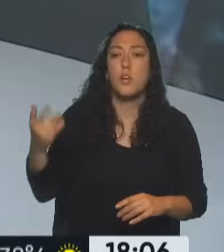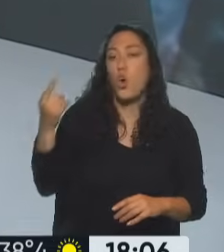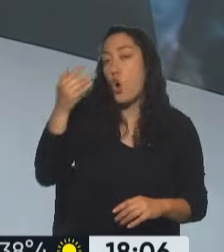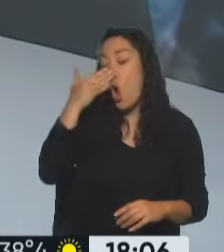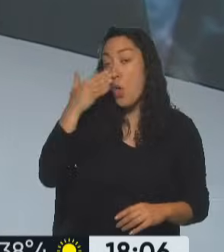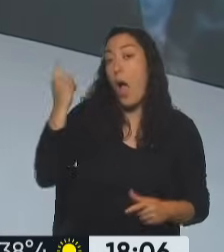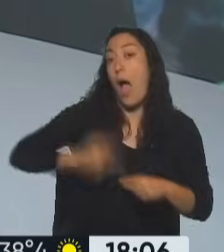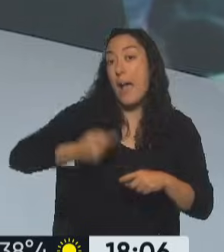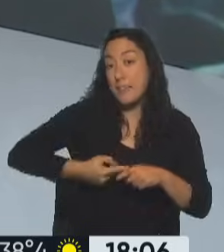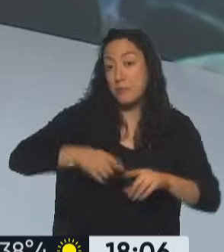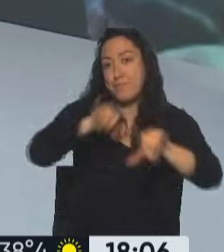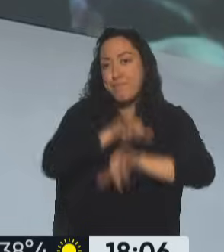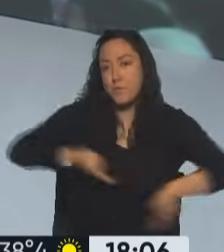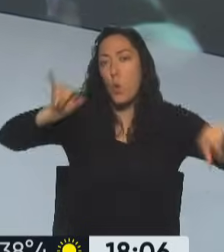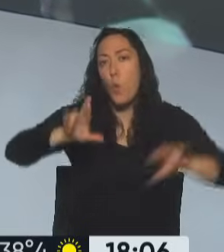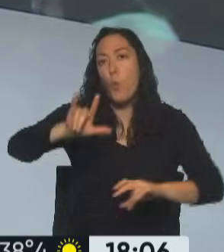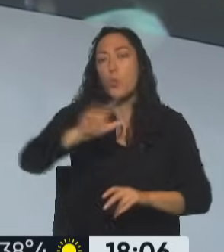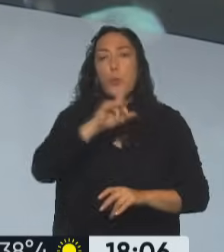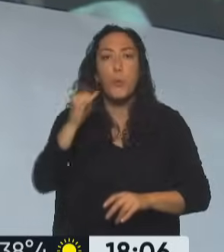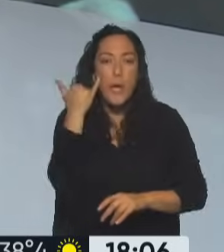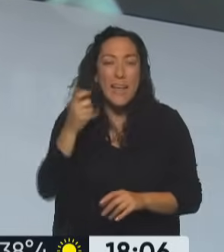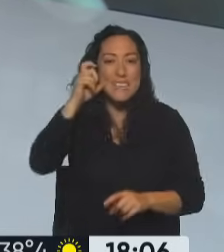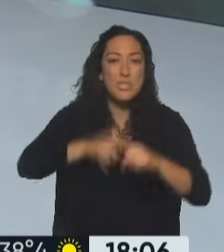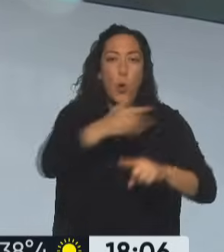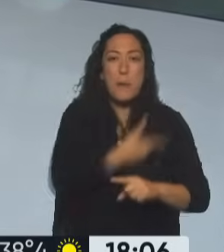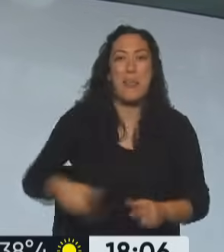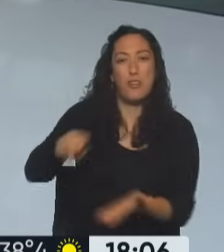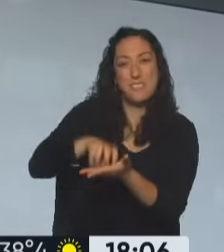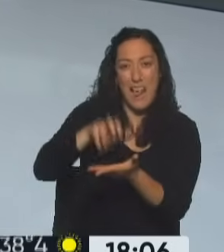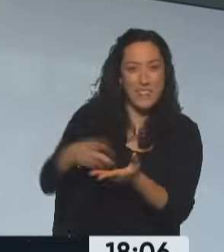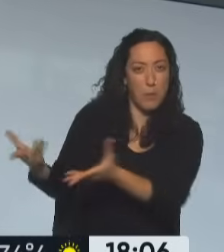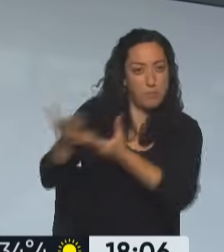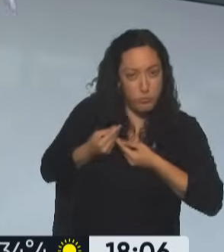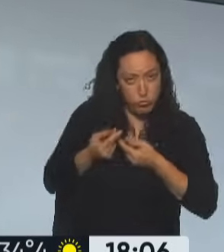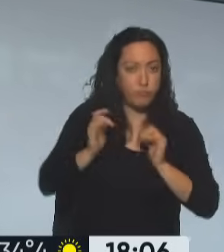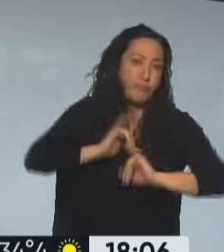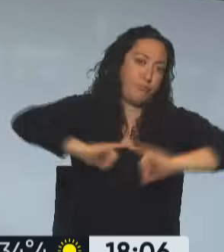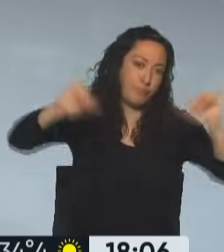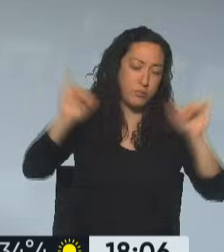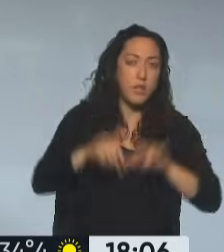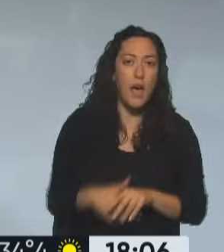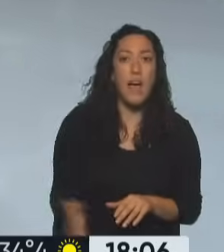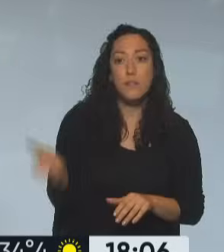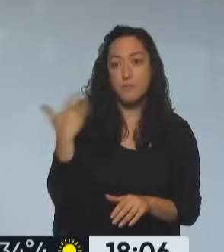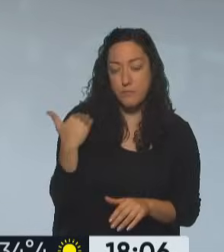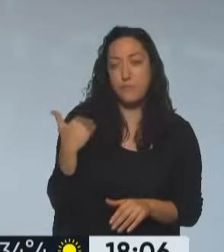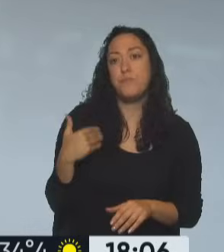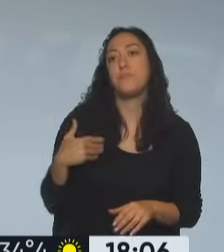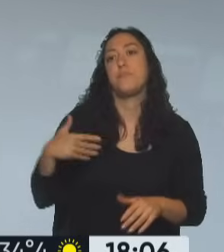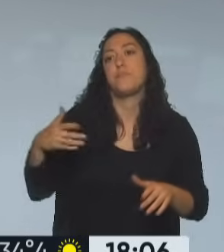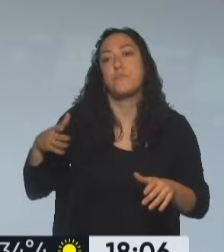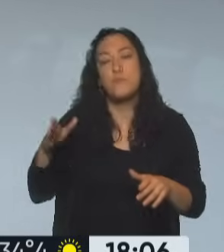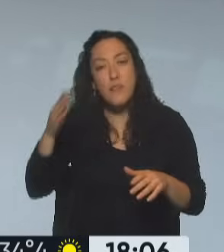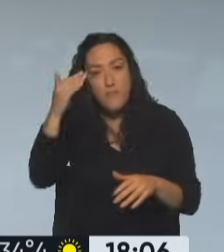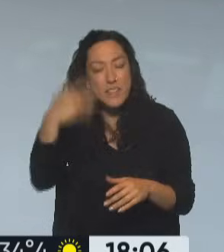el apoyo de Juan Manuel Urtubey, el ex gobernador de la provincia de Salta. Recordemos que en algún momento hubo un alineamiento con el Frente Renovador, con